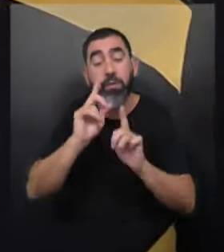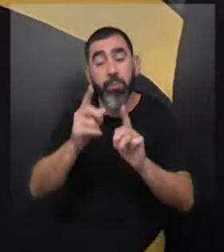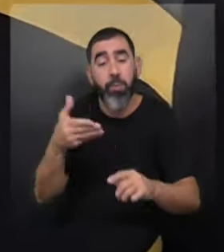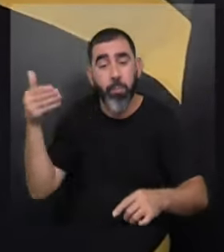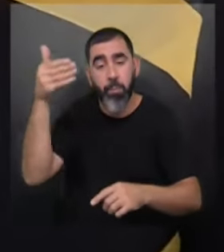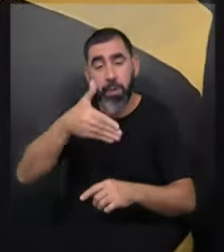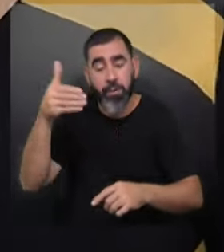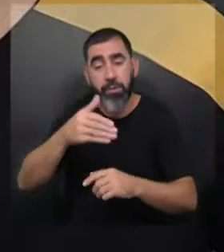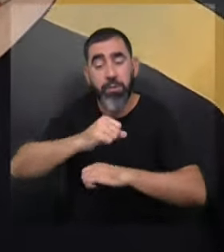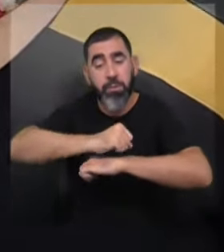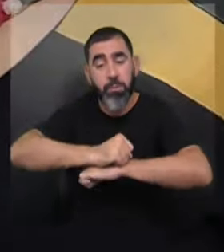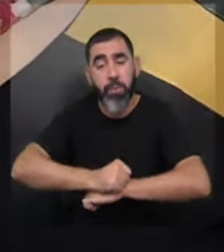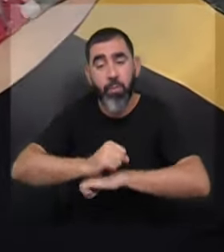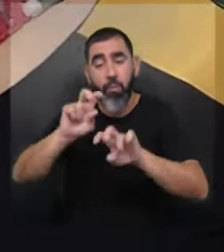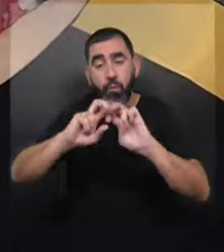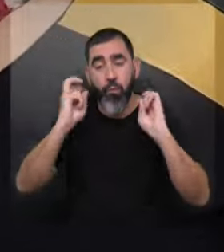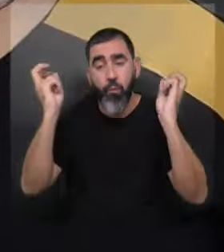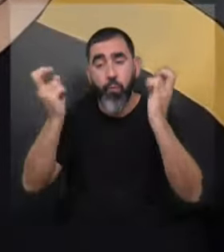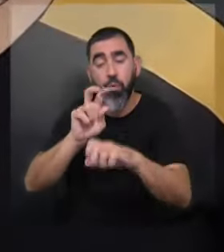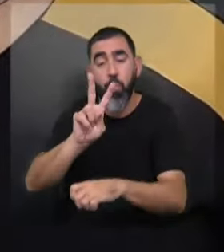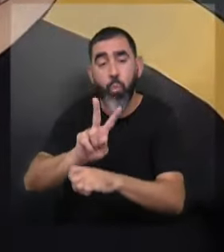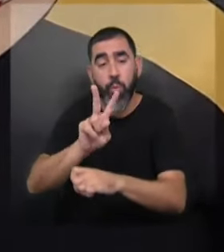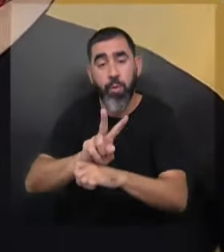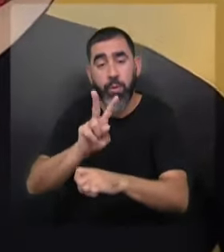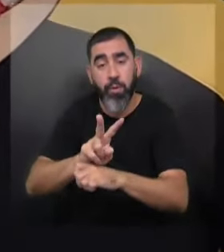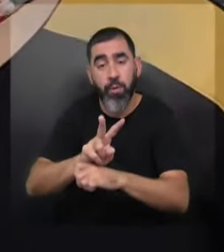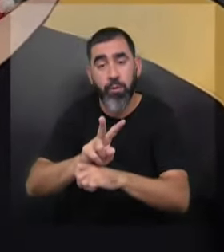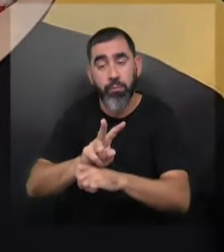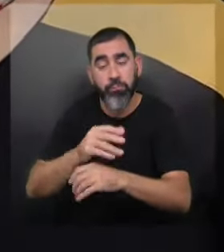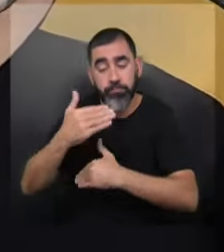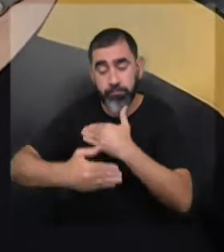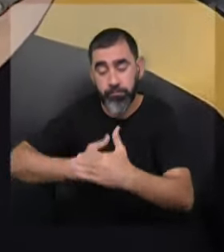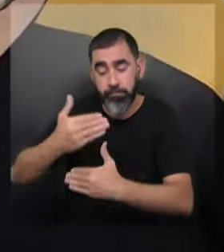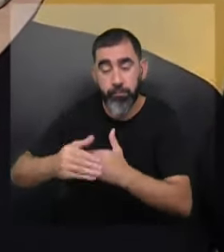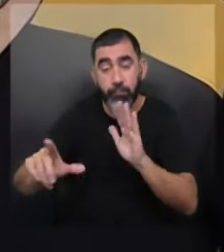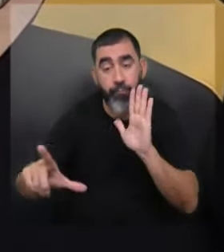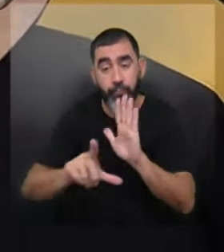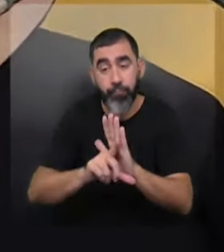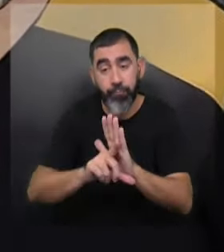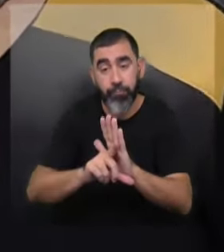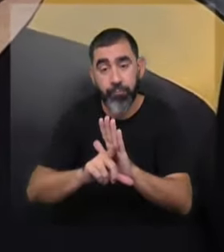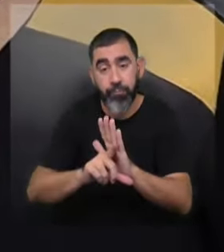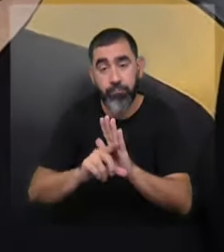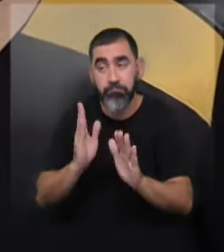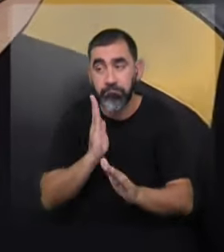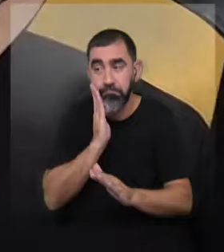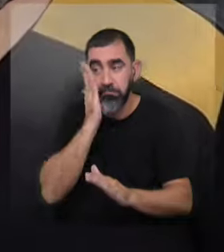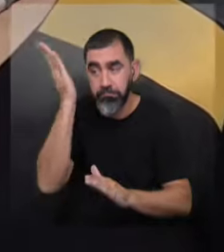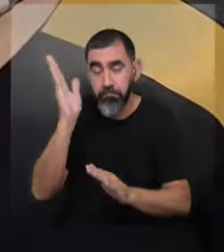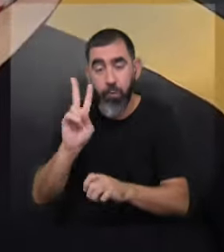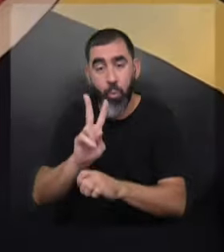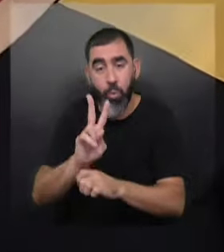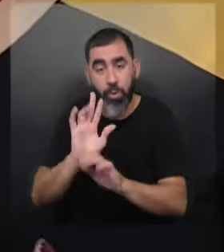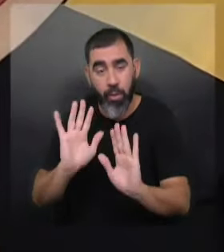participamos como integrantes en el Foro de Cuidados, que se le trató de poner motor a esa ley que está muy quieta en cuanto a los